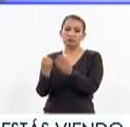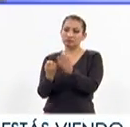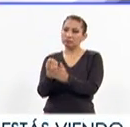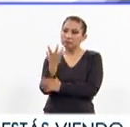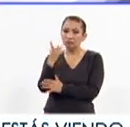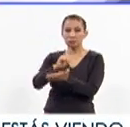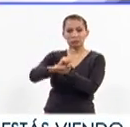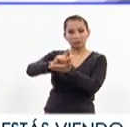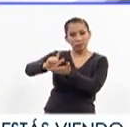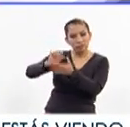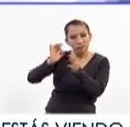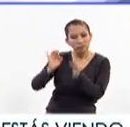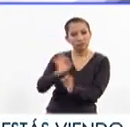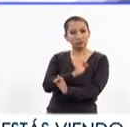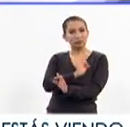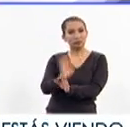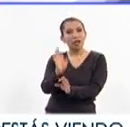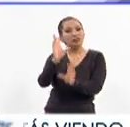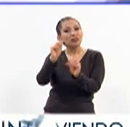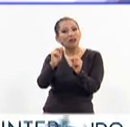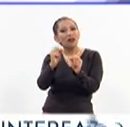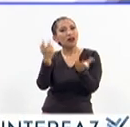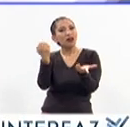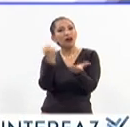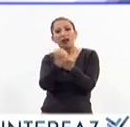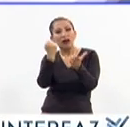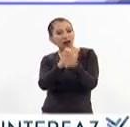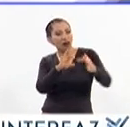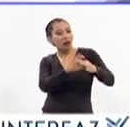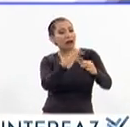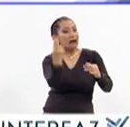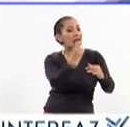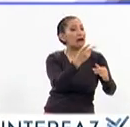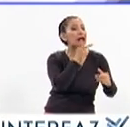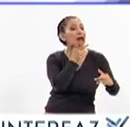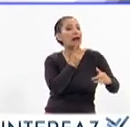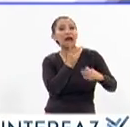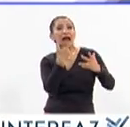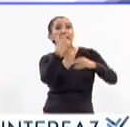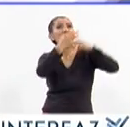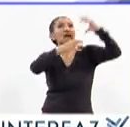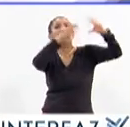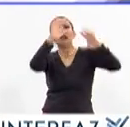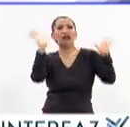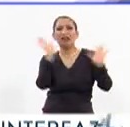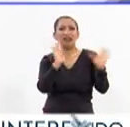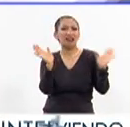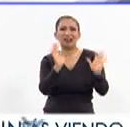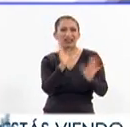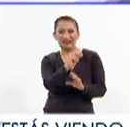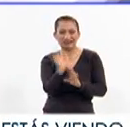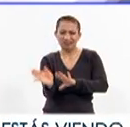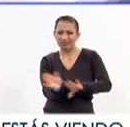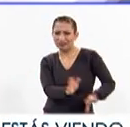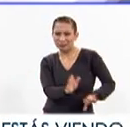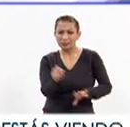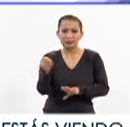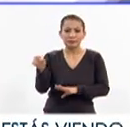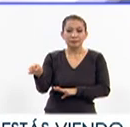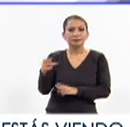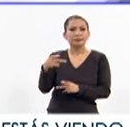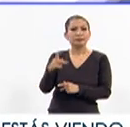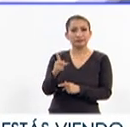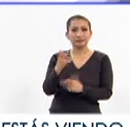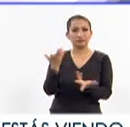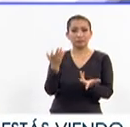tecnologías limpias, donde podamos no tener esa dependencia al carbón, esa dependencia a los combustibles fósiles.